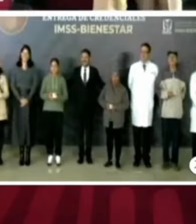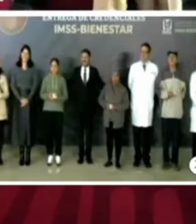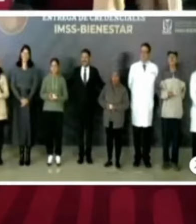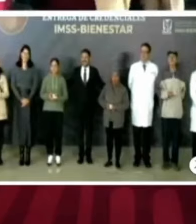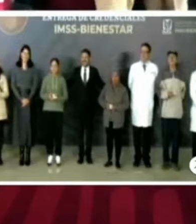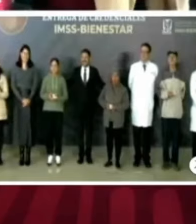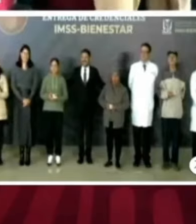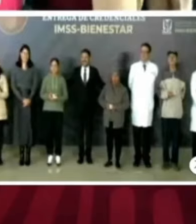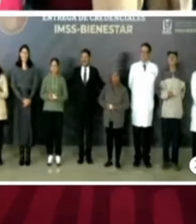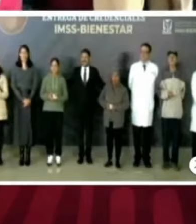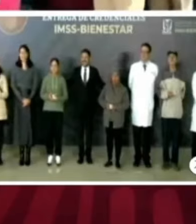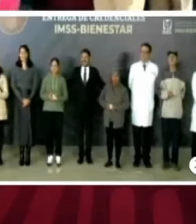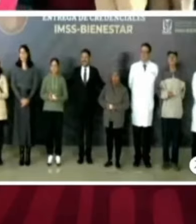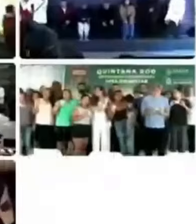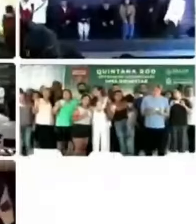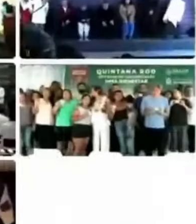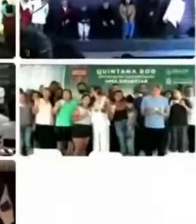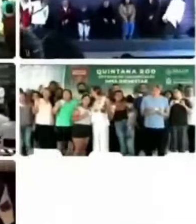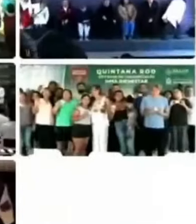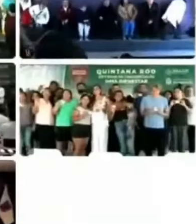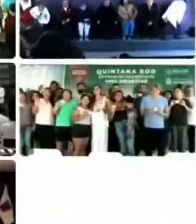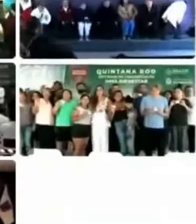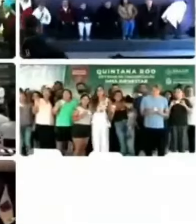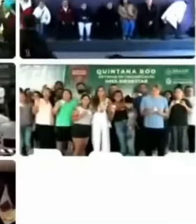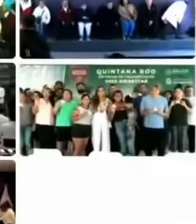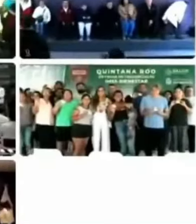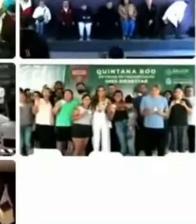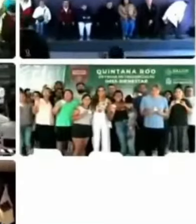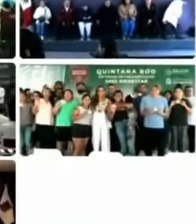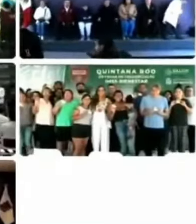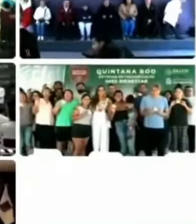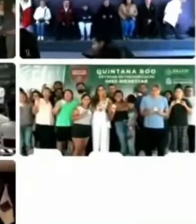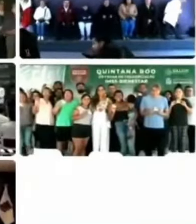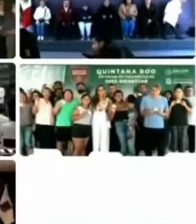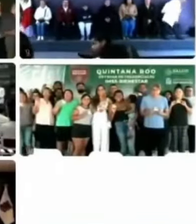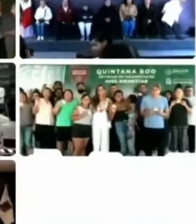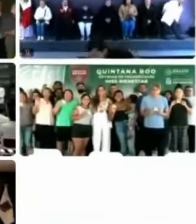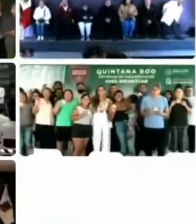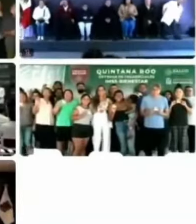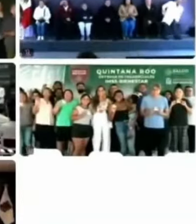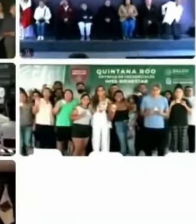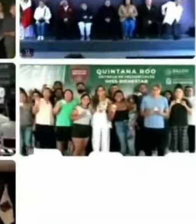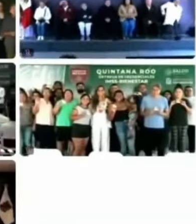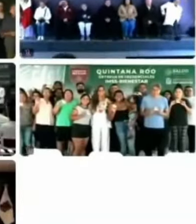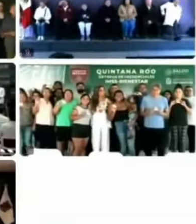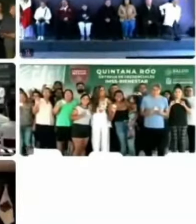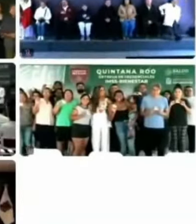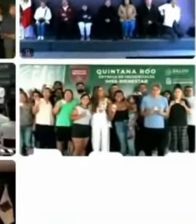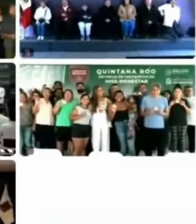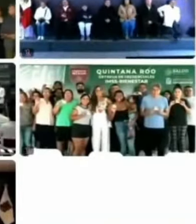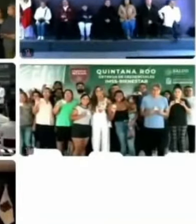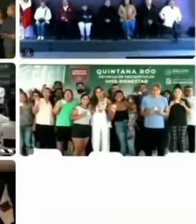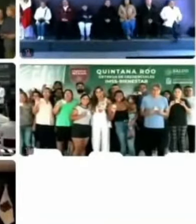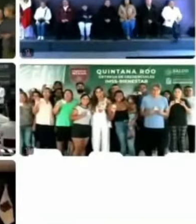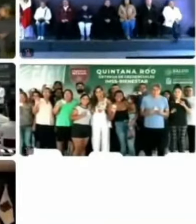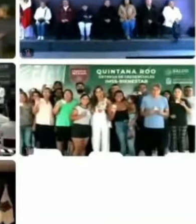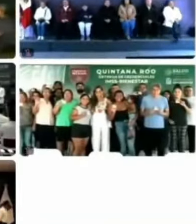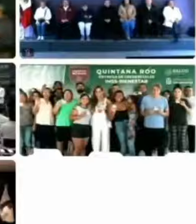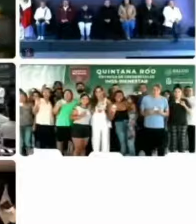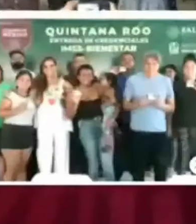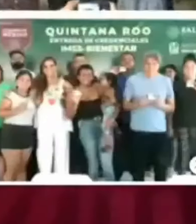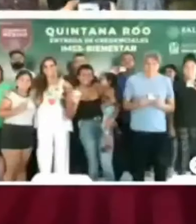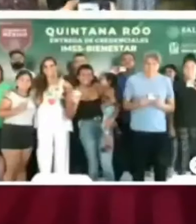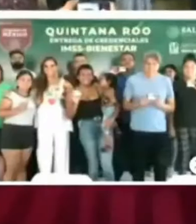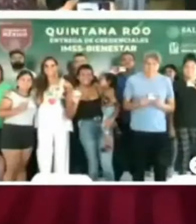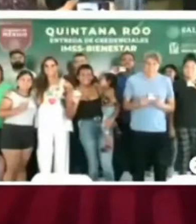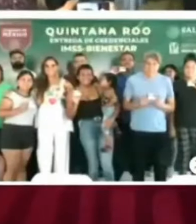Quintana ro también está haciendo la entrega de estas de estas primeras credenciales fue uno de los estados más recientes en la federalización pero